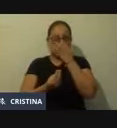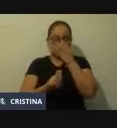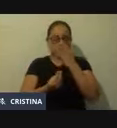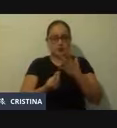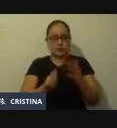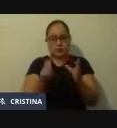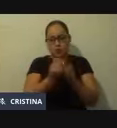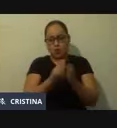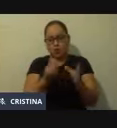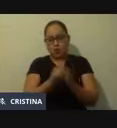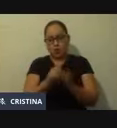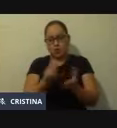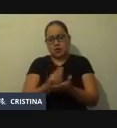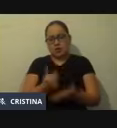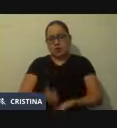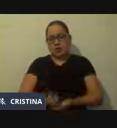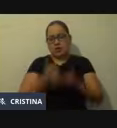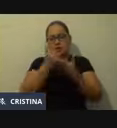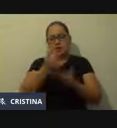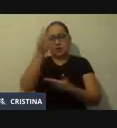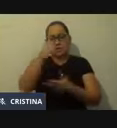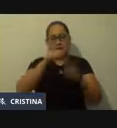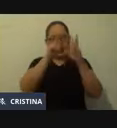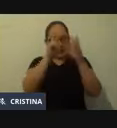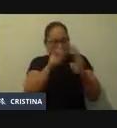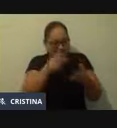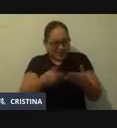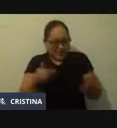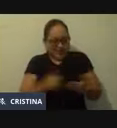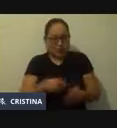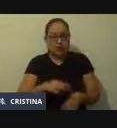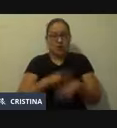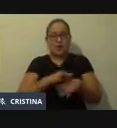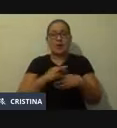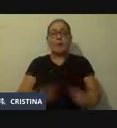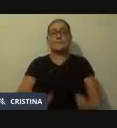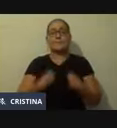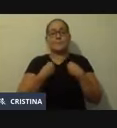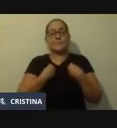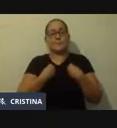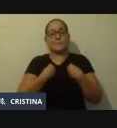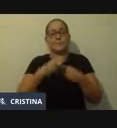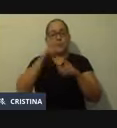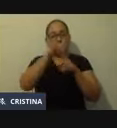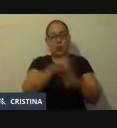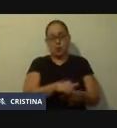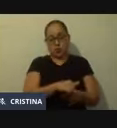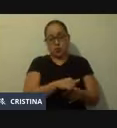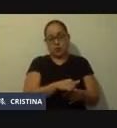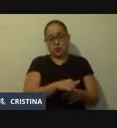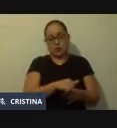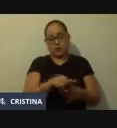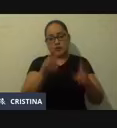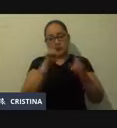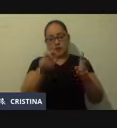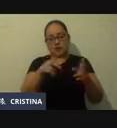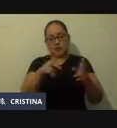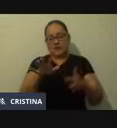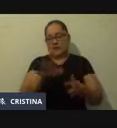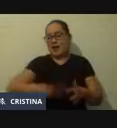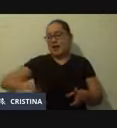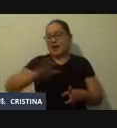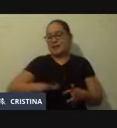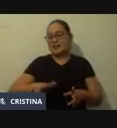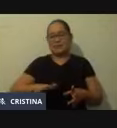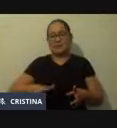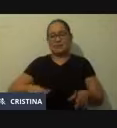solamente cursos que sirvan para los temas que hoy estamos viviendo. Entonces vas a ver bullying, la gente como un campo de batalla, vas a ver